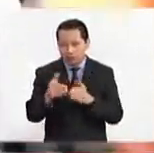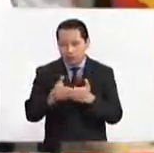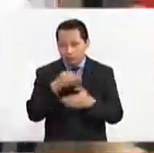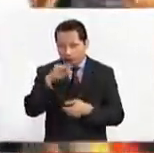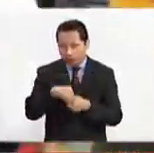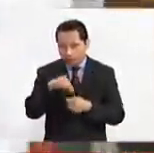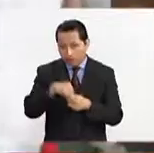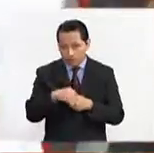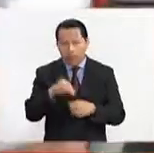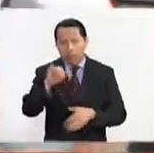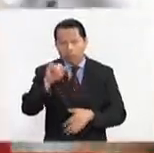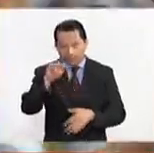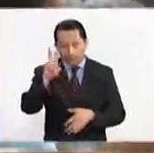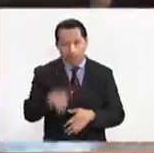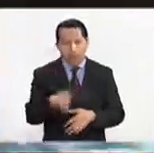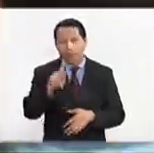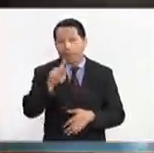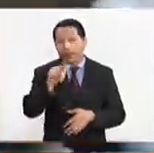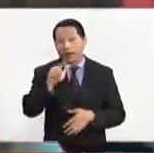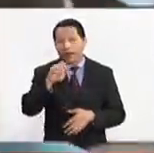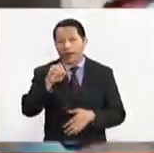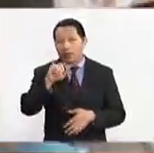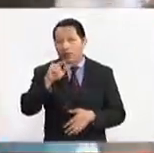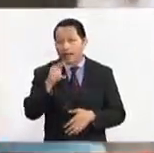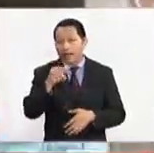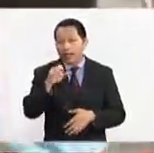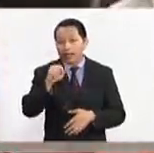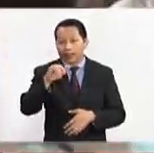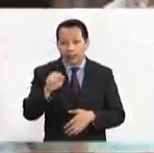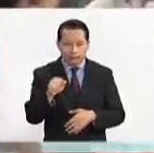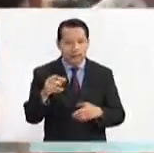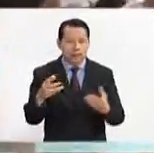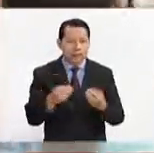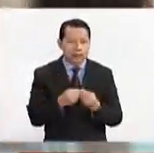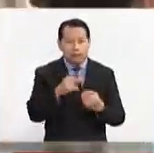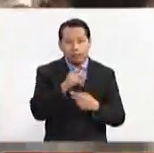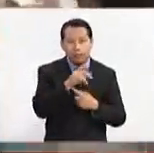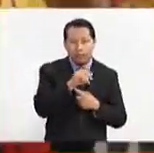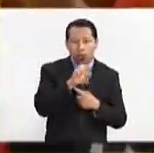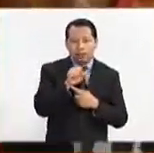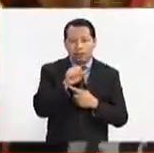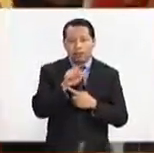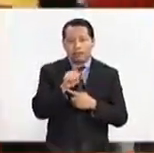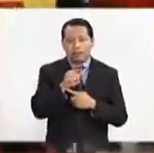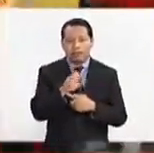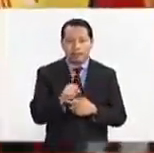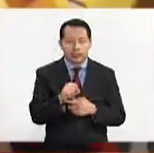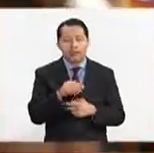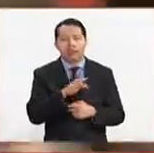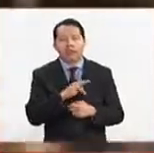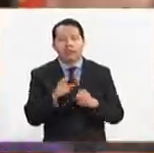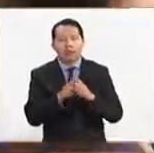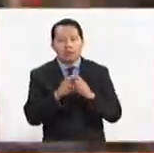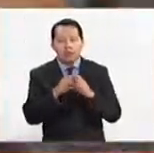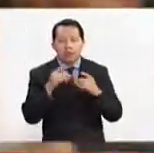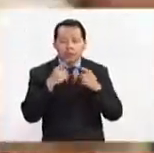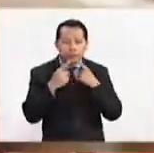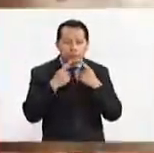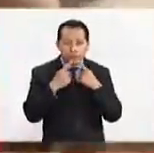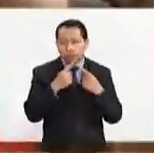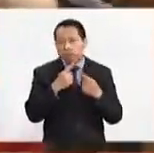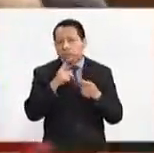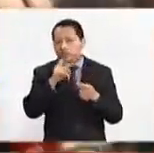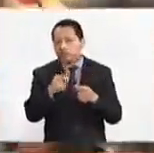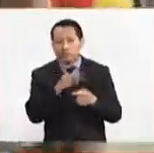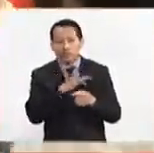elecciones. Sí es cierto que Pablo Iglesias conmina a Pedro Sánchez a una moción de censura, bien una